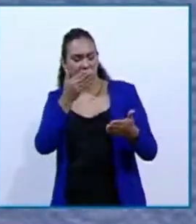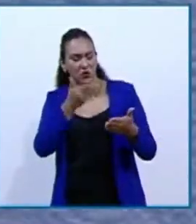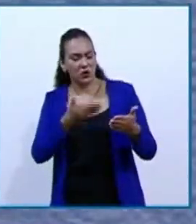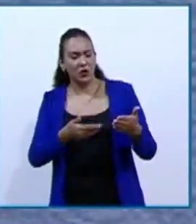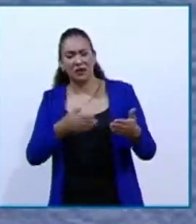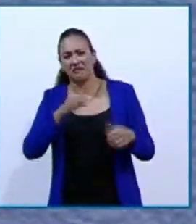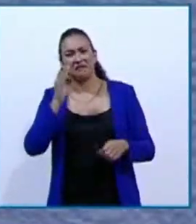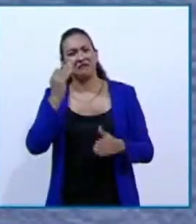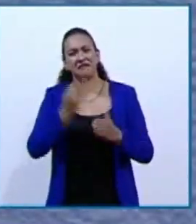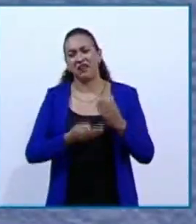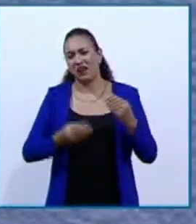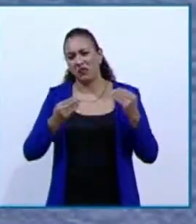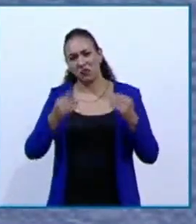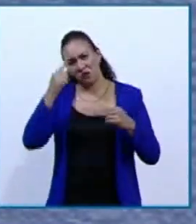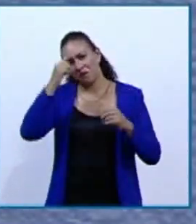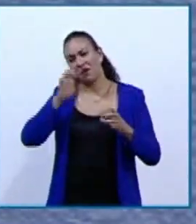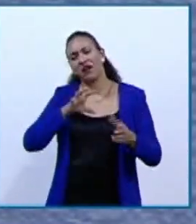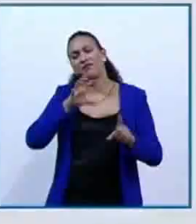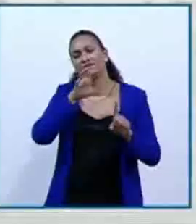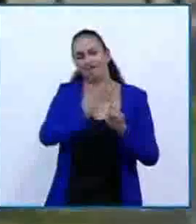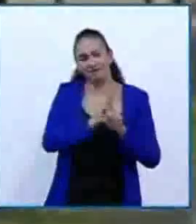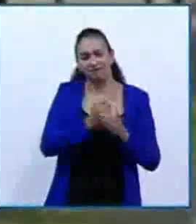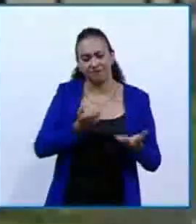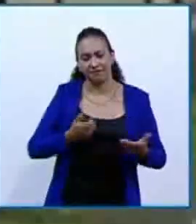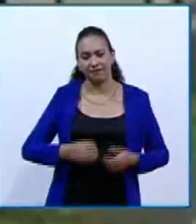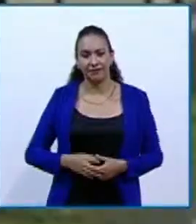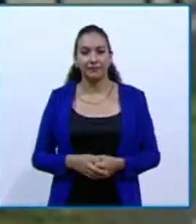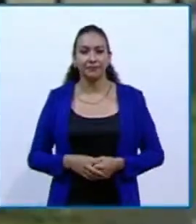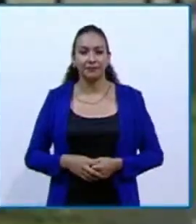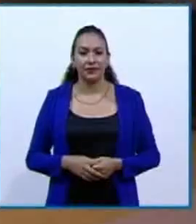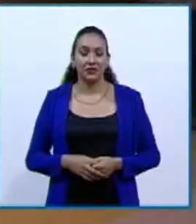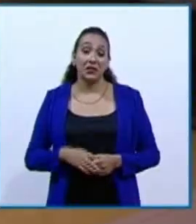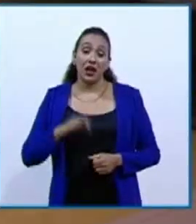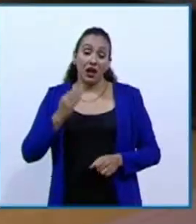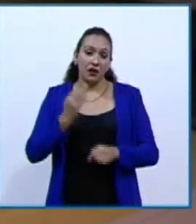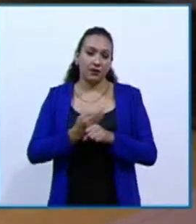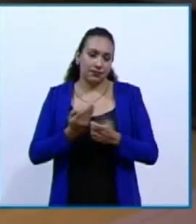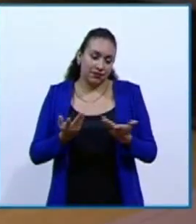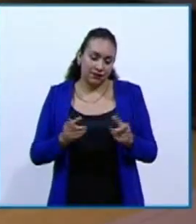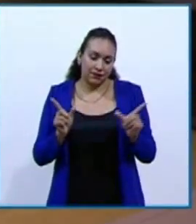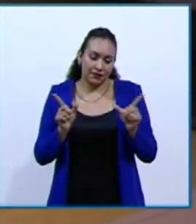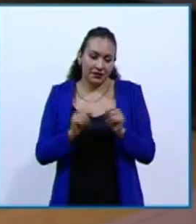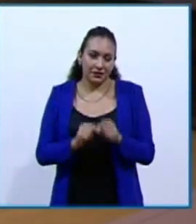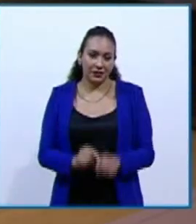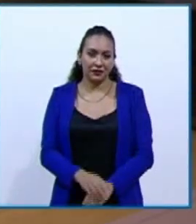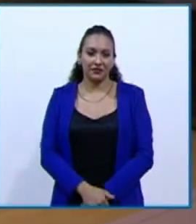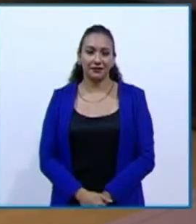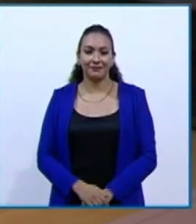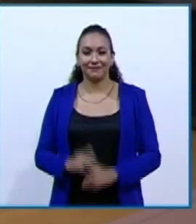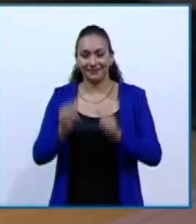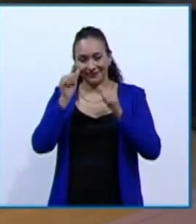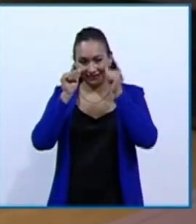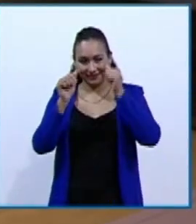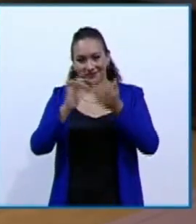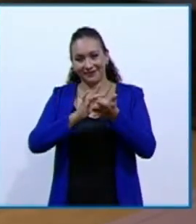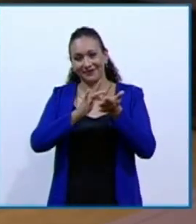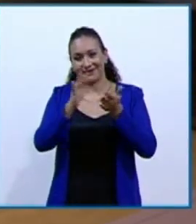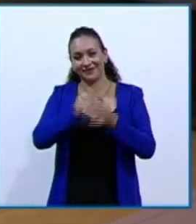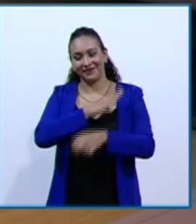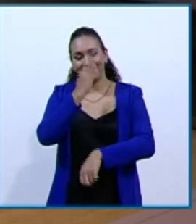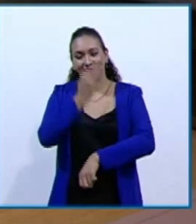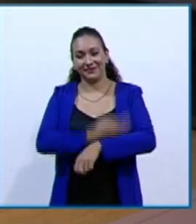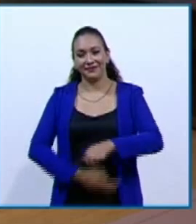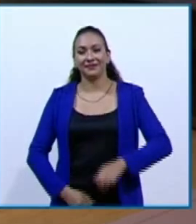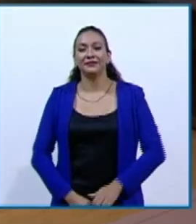poder aterrizarlo en lo material. Por ahora, el reporte que tenemos. Muchas gracias. y muy buenas tardes